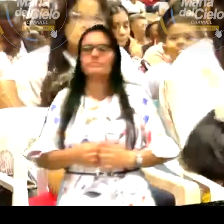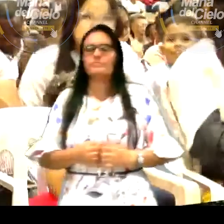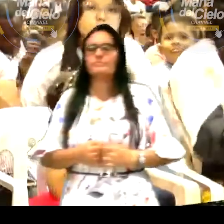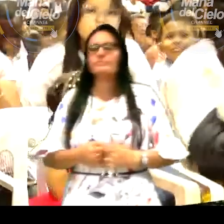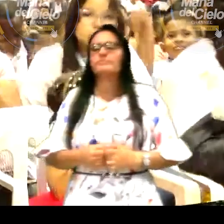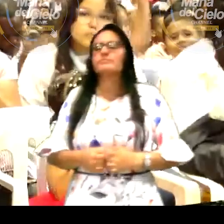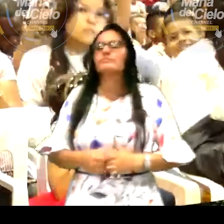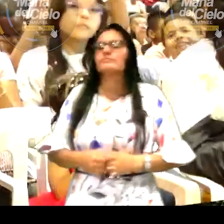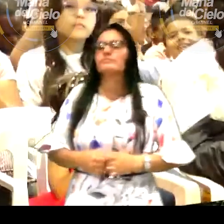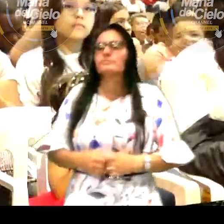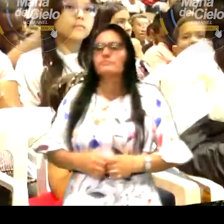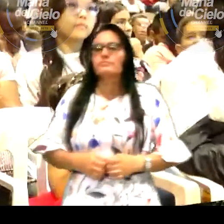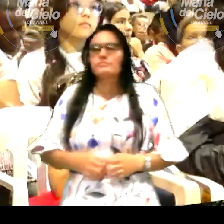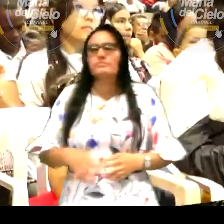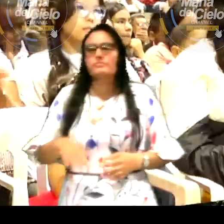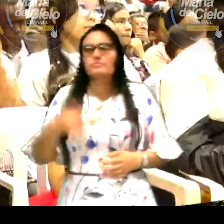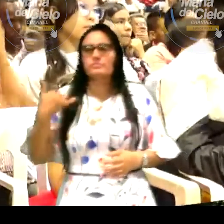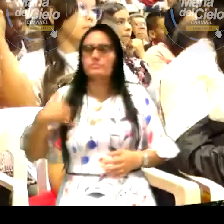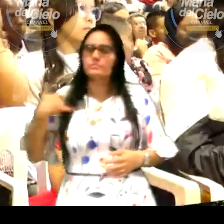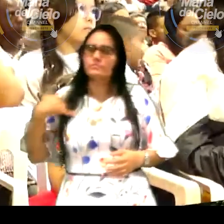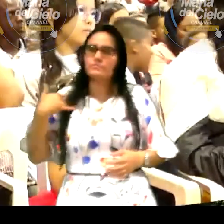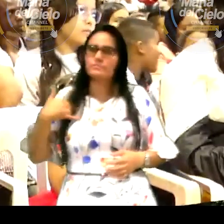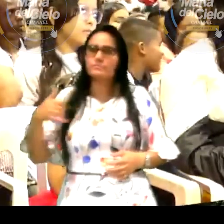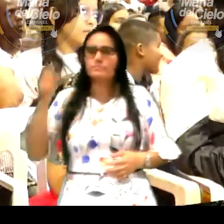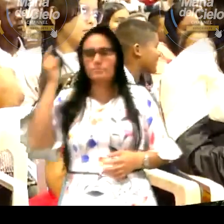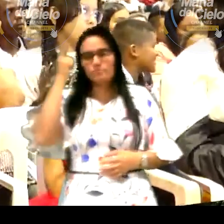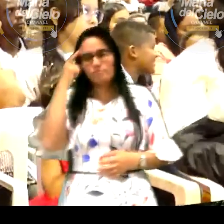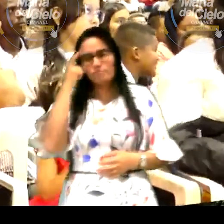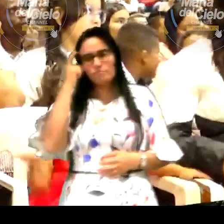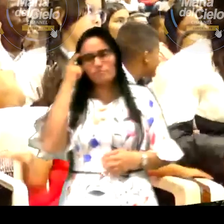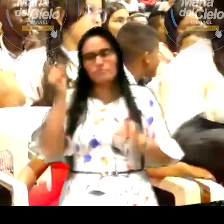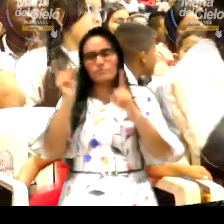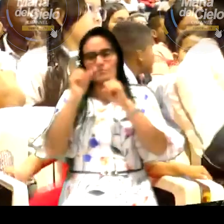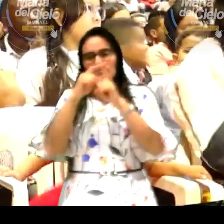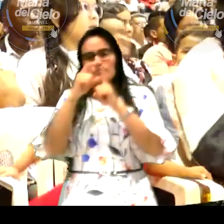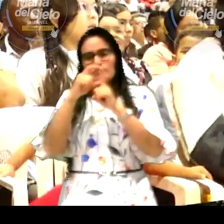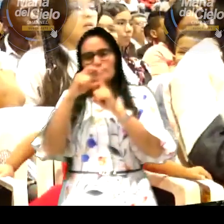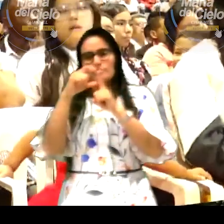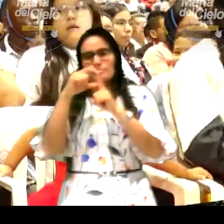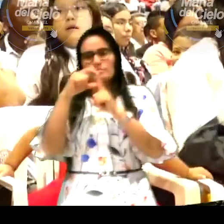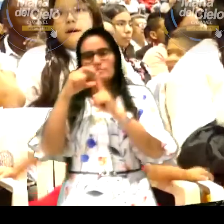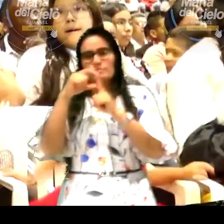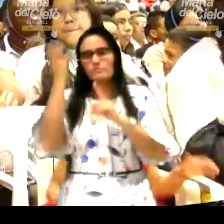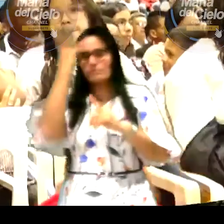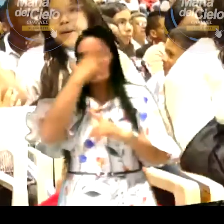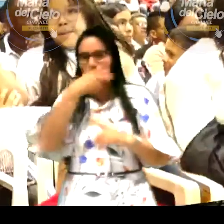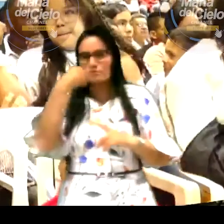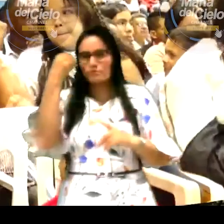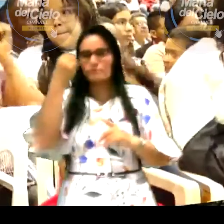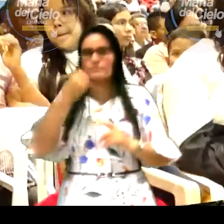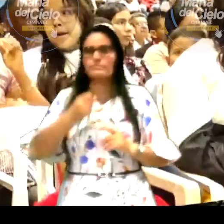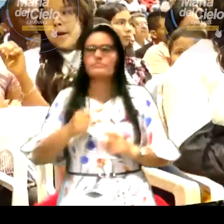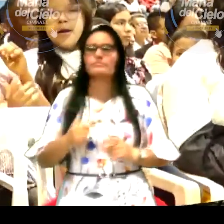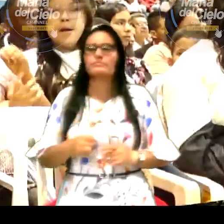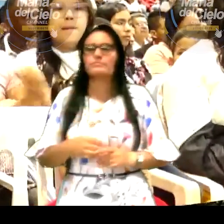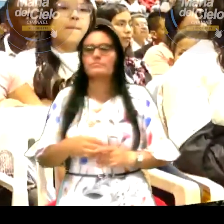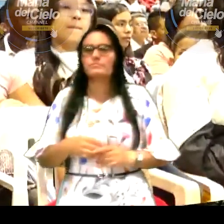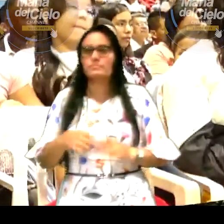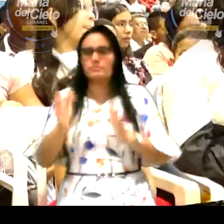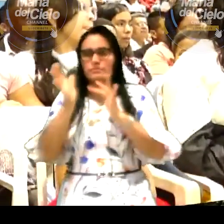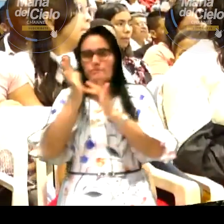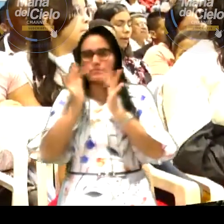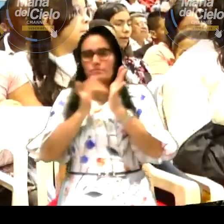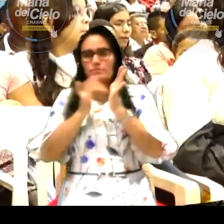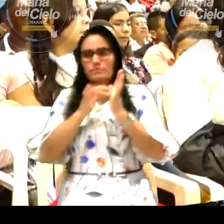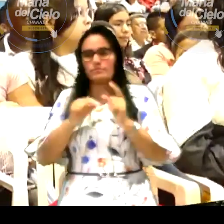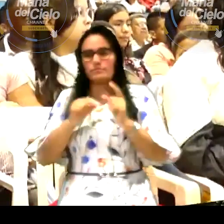Y la muchacha pensó que eran palabras, porque a veces las palabras suenan bonitas, pero Jesús va de las palabras a los hechos.